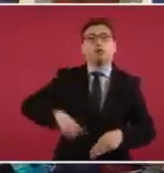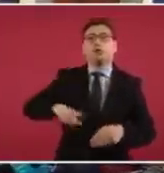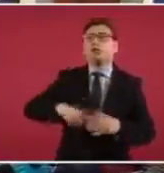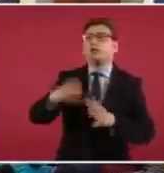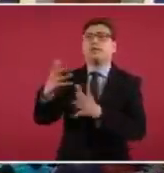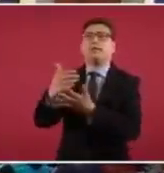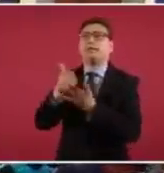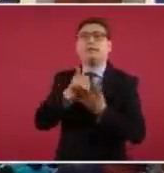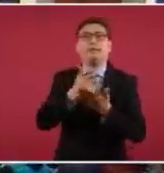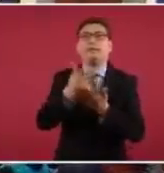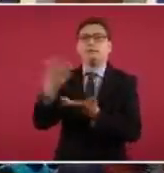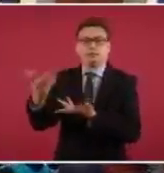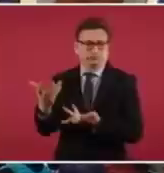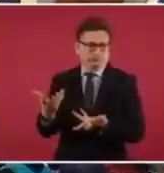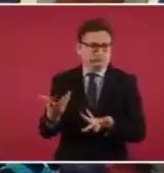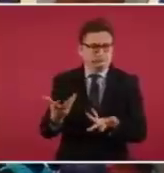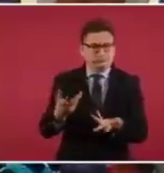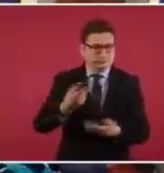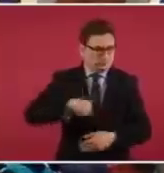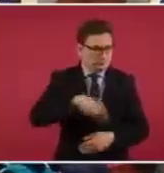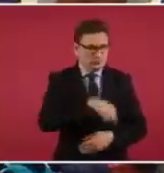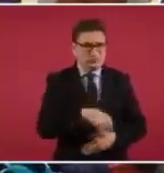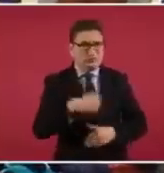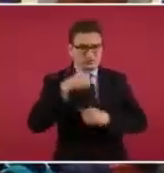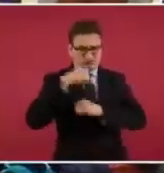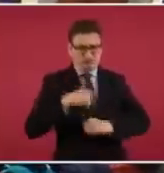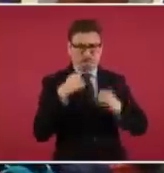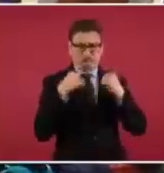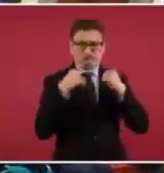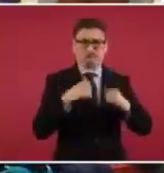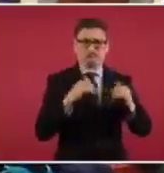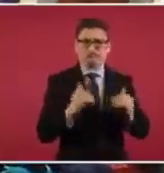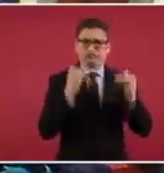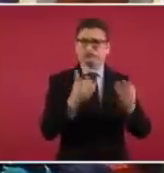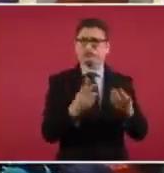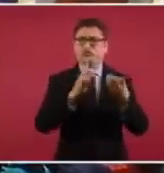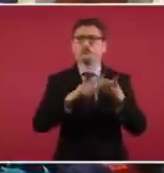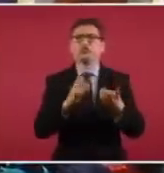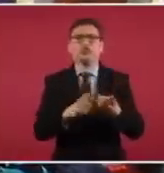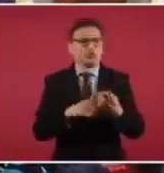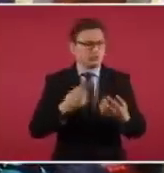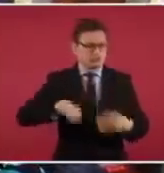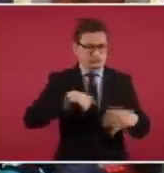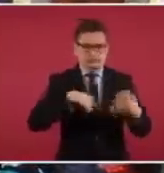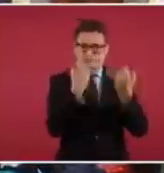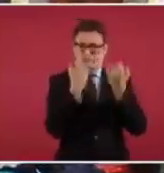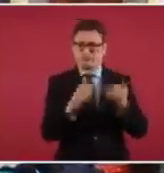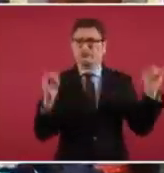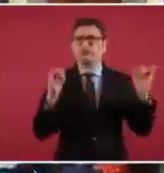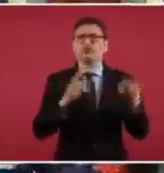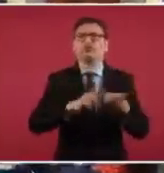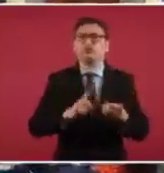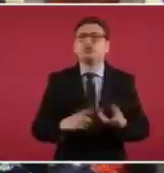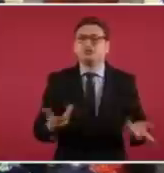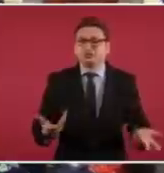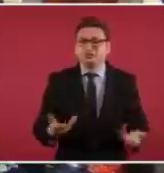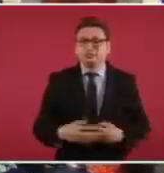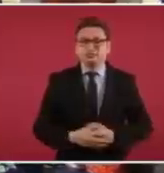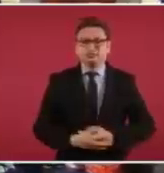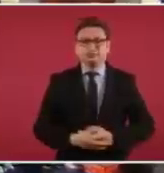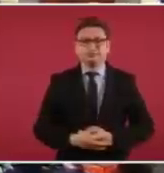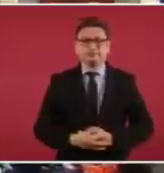¿dónde queda nuestra soberanía, nuestra independencia?